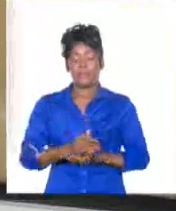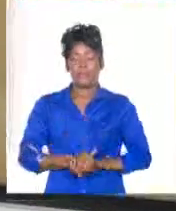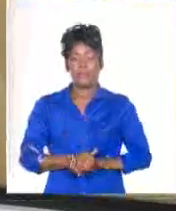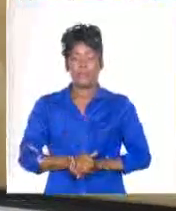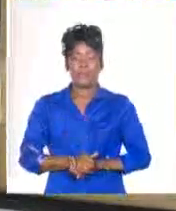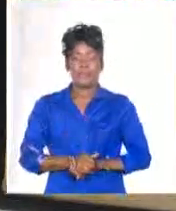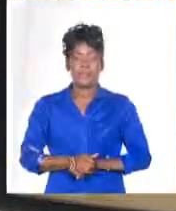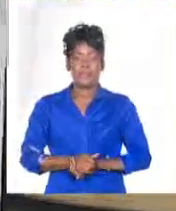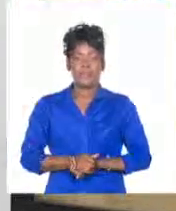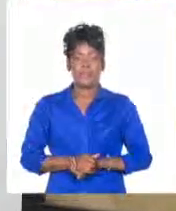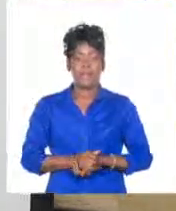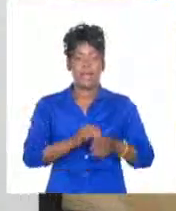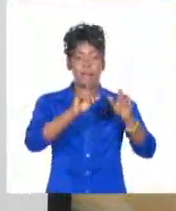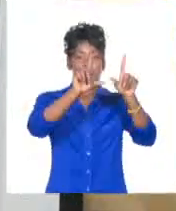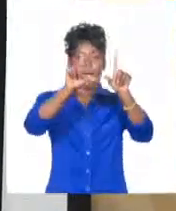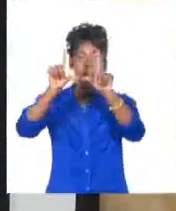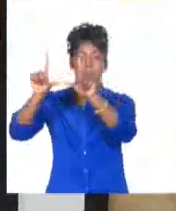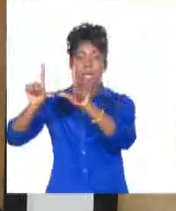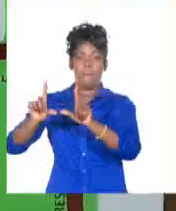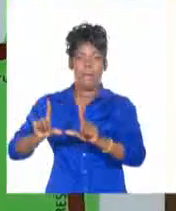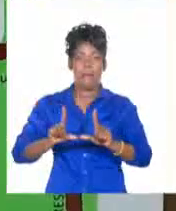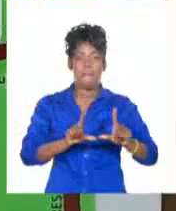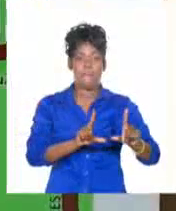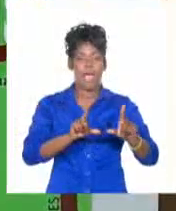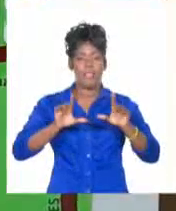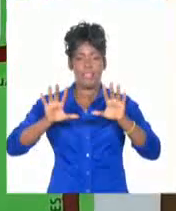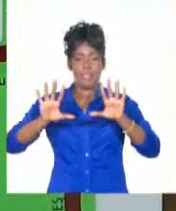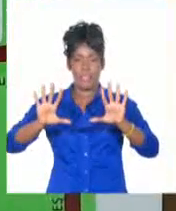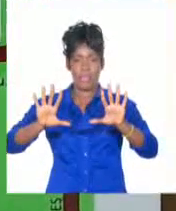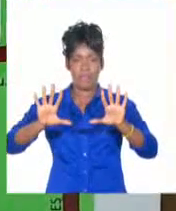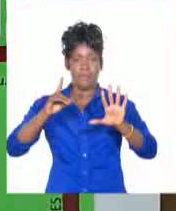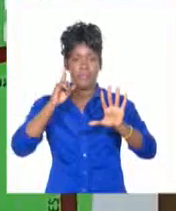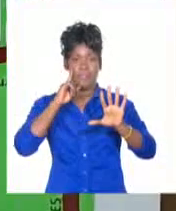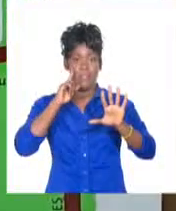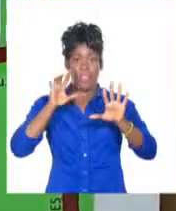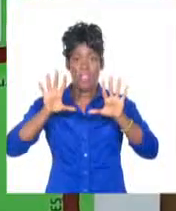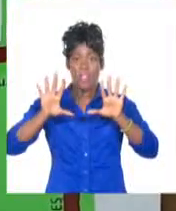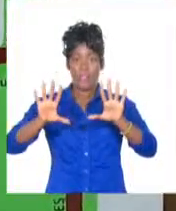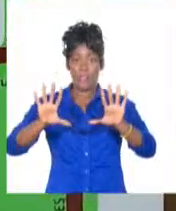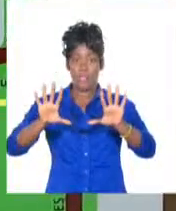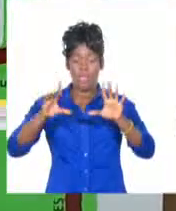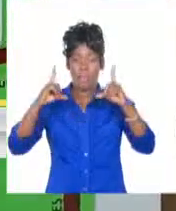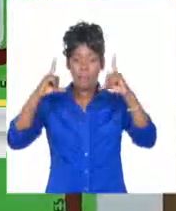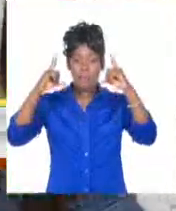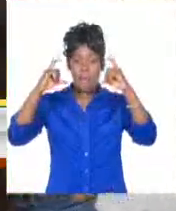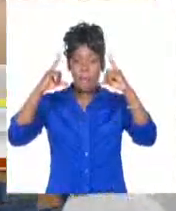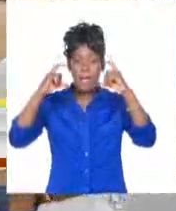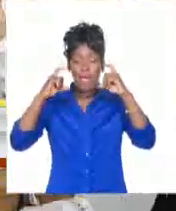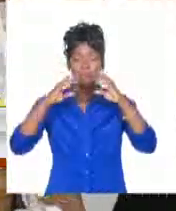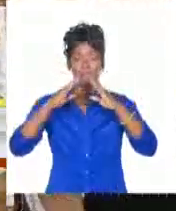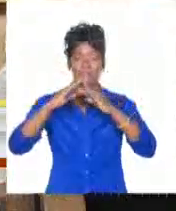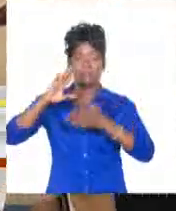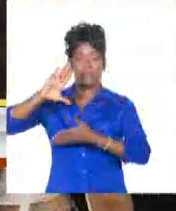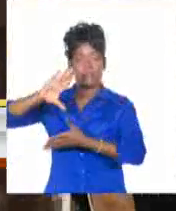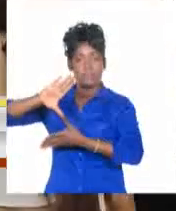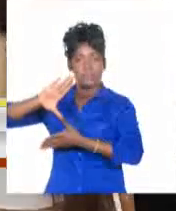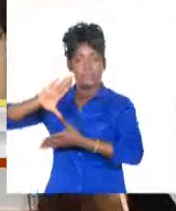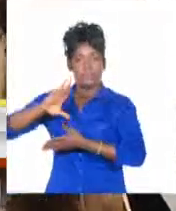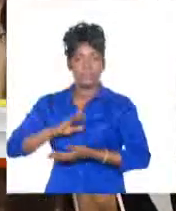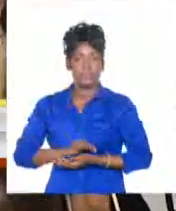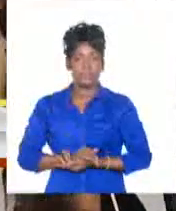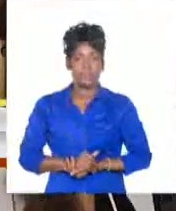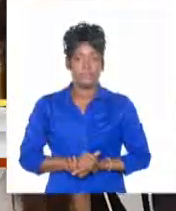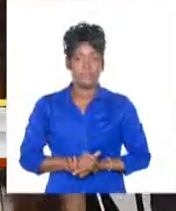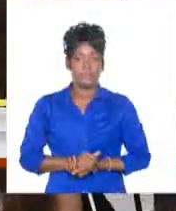10 imágenes comunicativamente elocuentes reflejan el legado de la fundadora de la Casa de las Américas, Aidé Santa María.